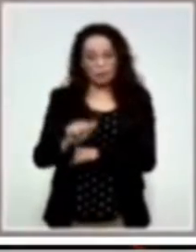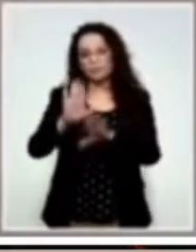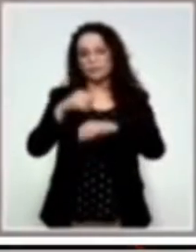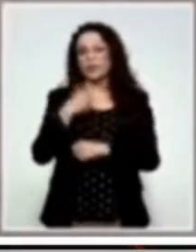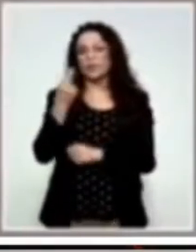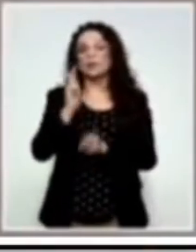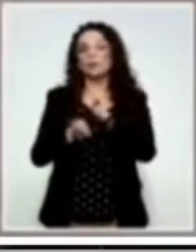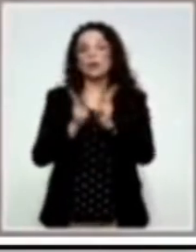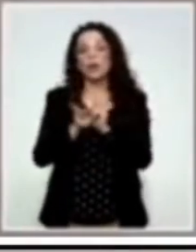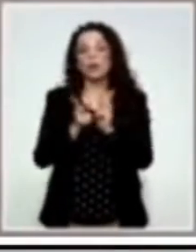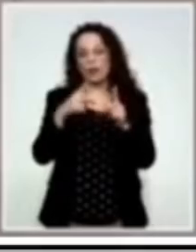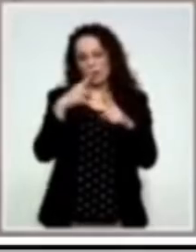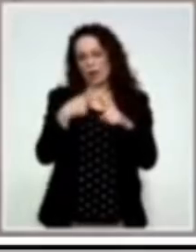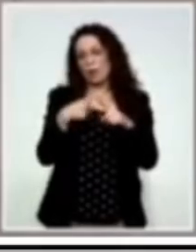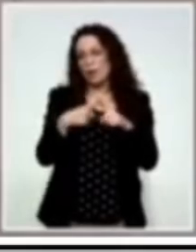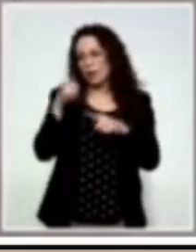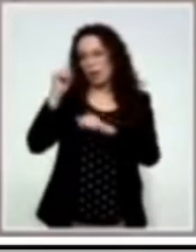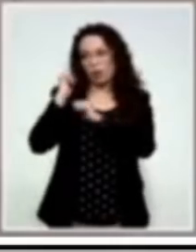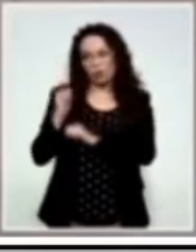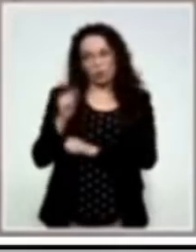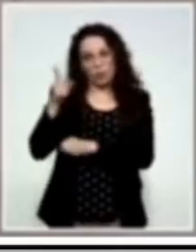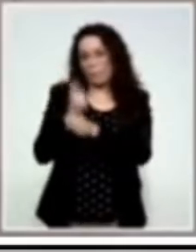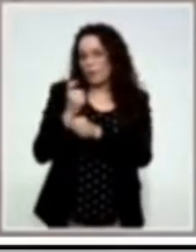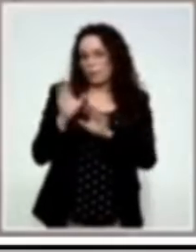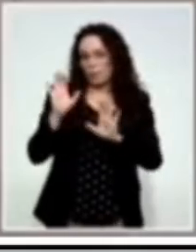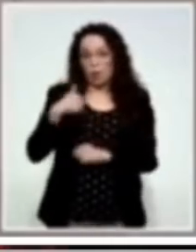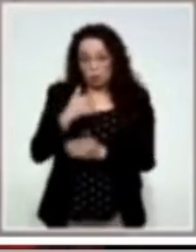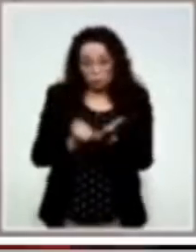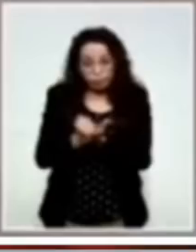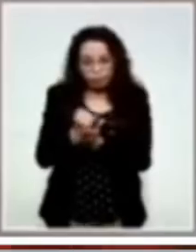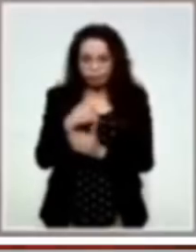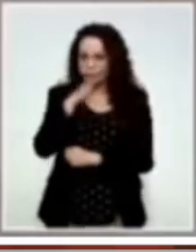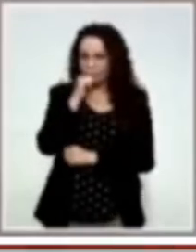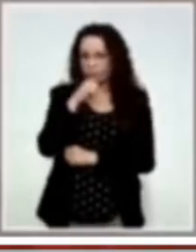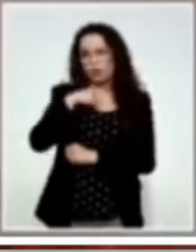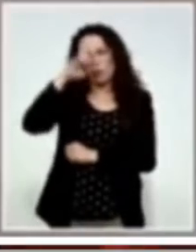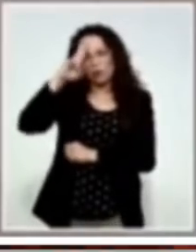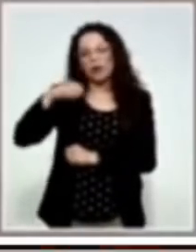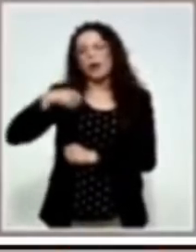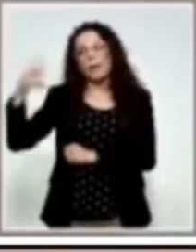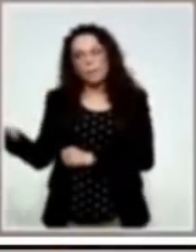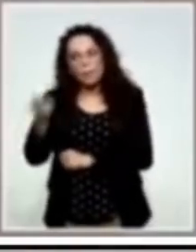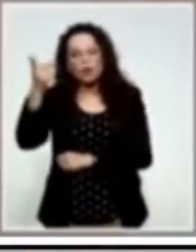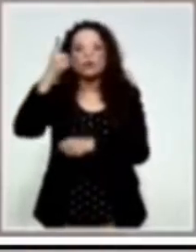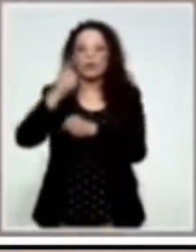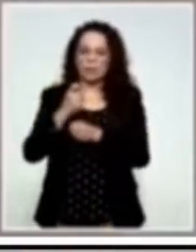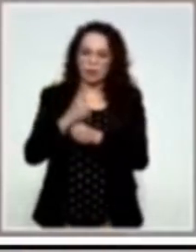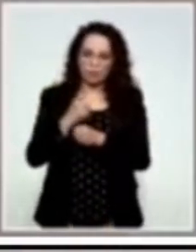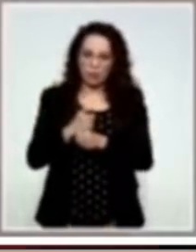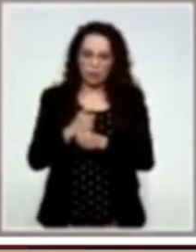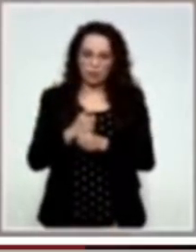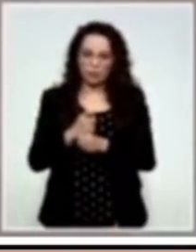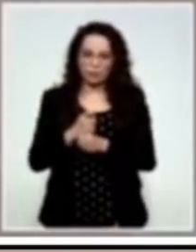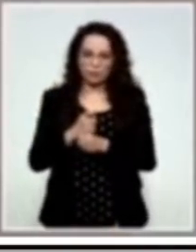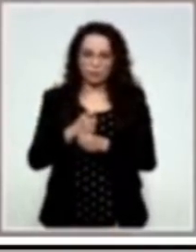del penal, y derivado de ello, no es una decisión mía. Yo voy a ser muy respetuoso para no generar ninguna condición que